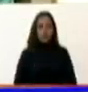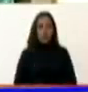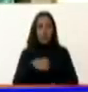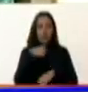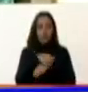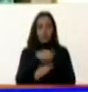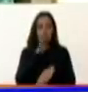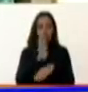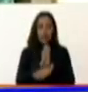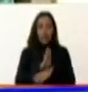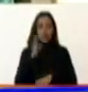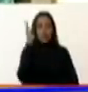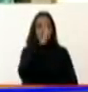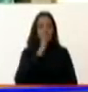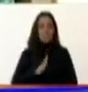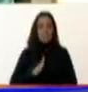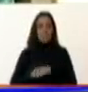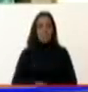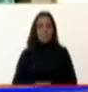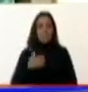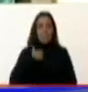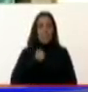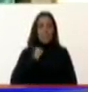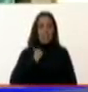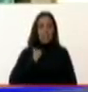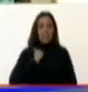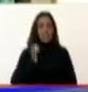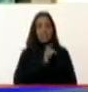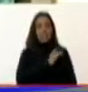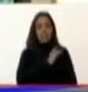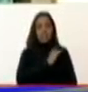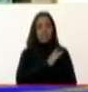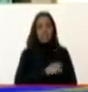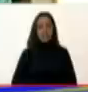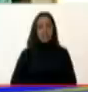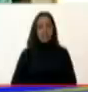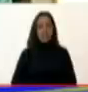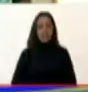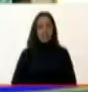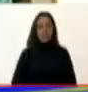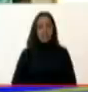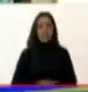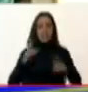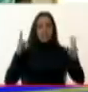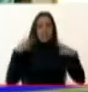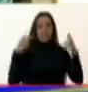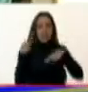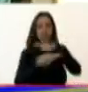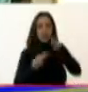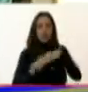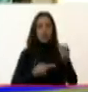Brasil, Canadá, Chile, ¡viva la revolución chilena!